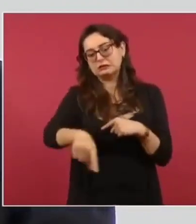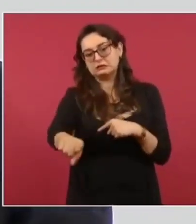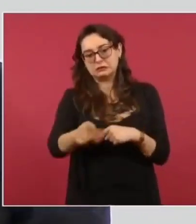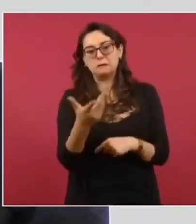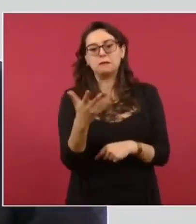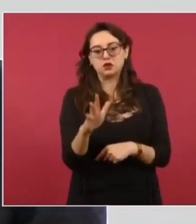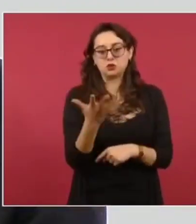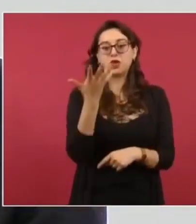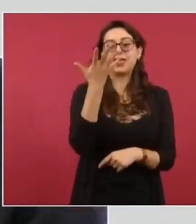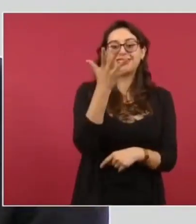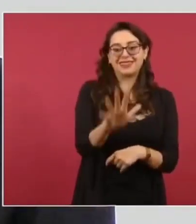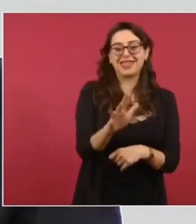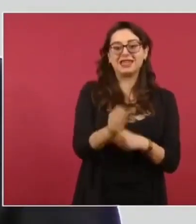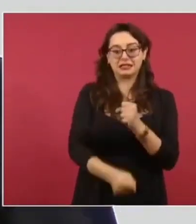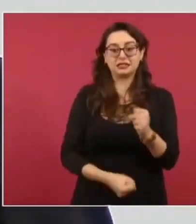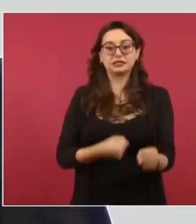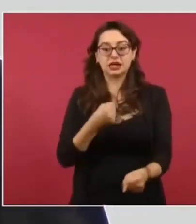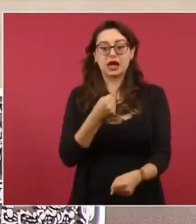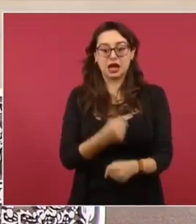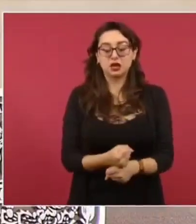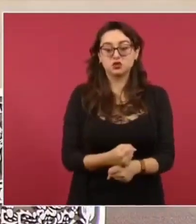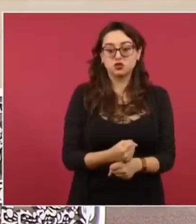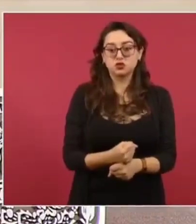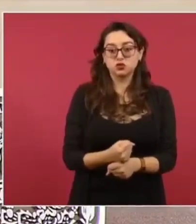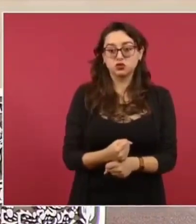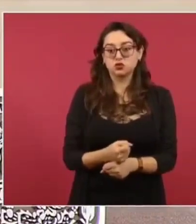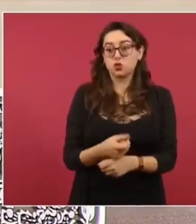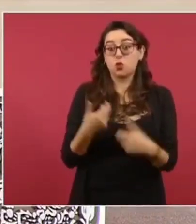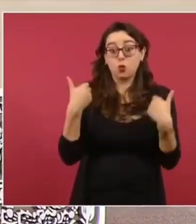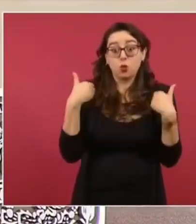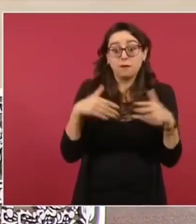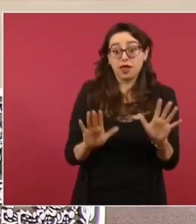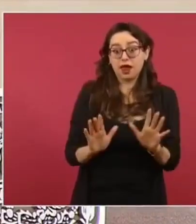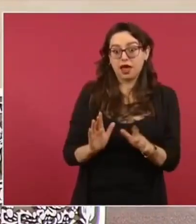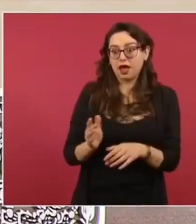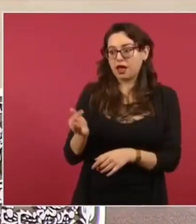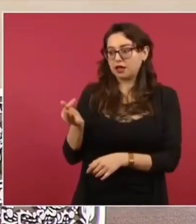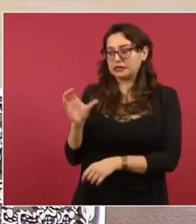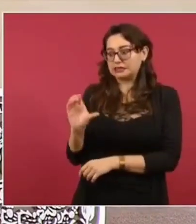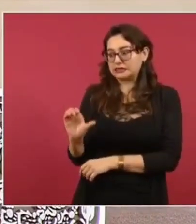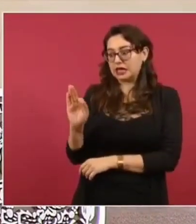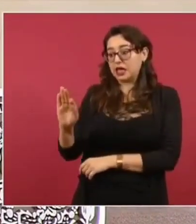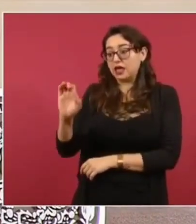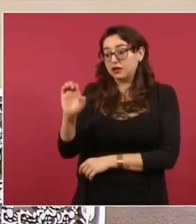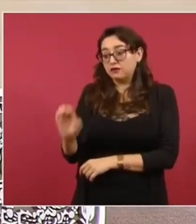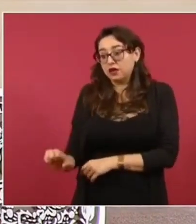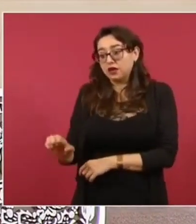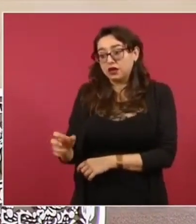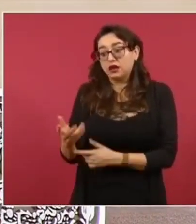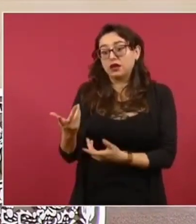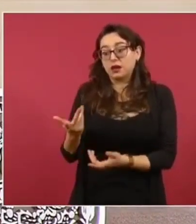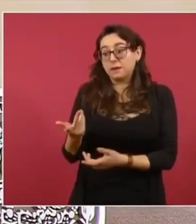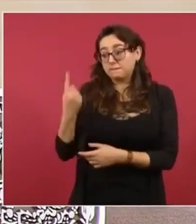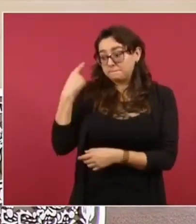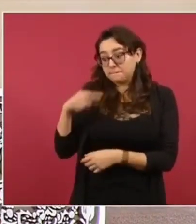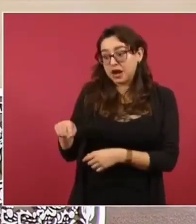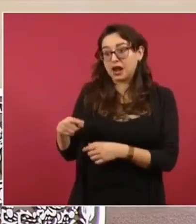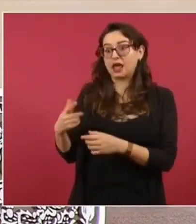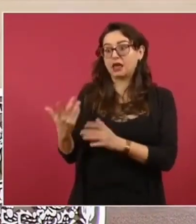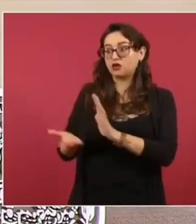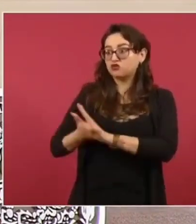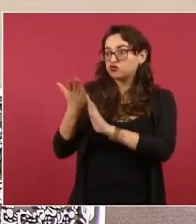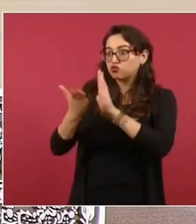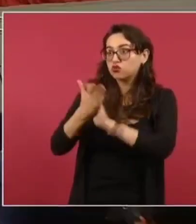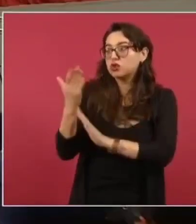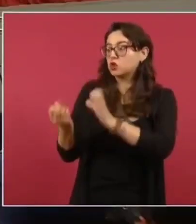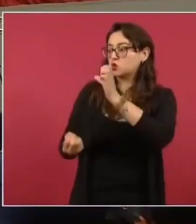ya tenemos esta cantidad de megas en el momento en el que finquemos la compra, y por eso es